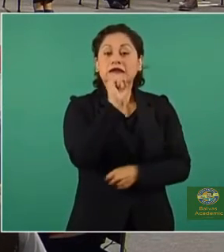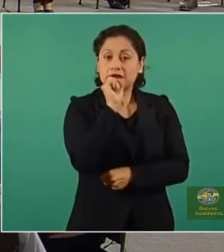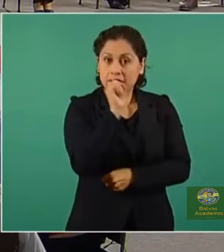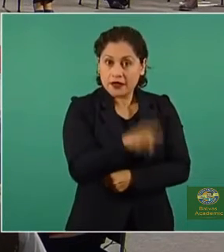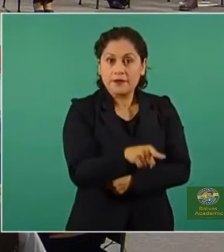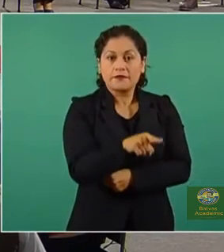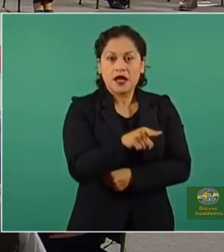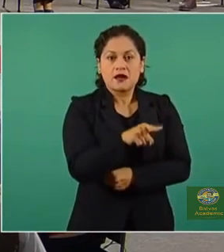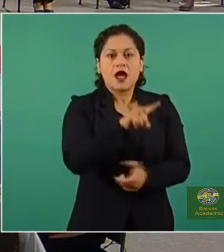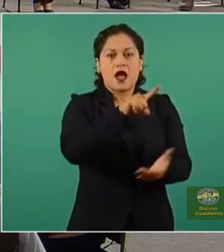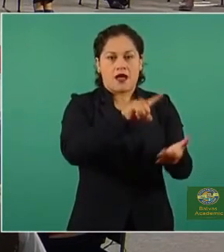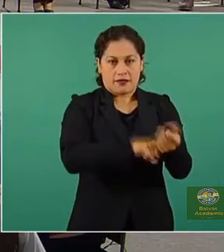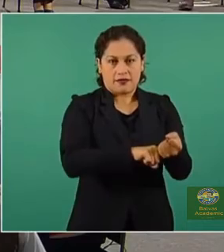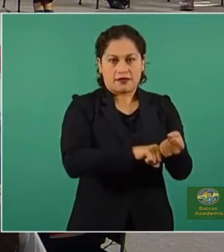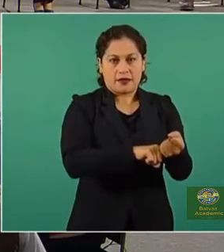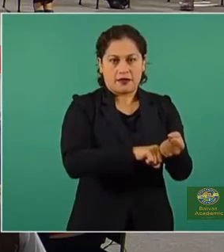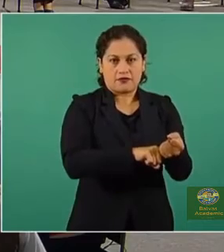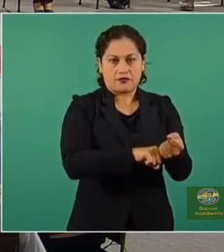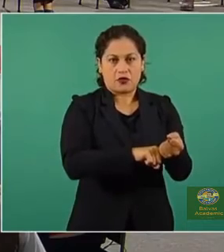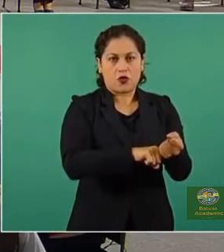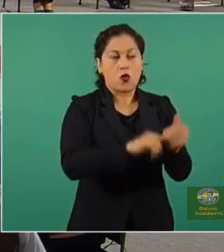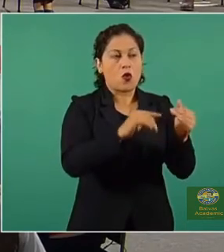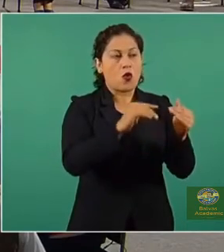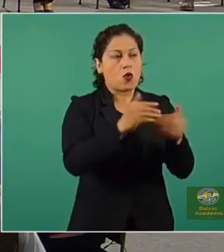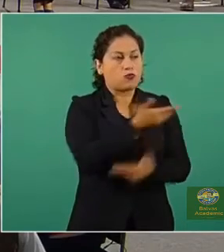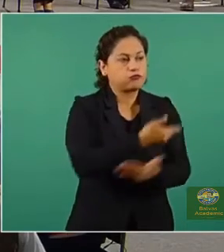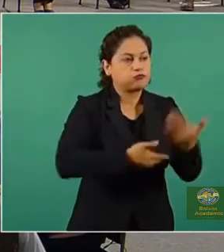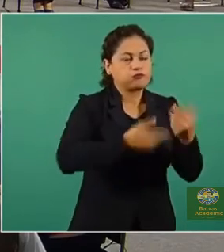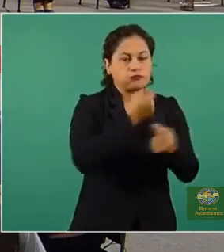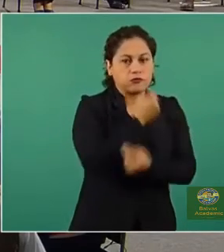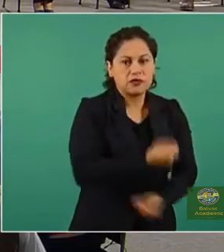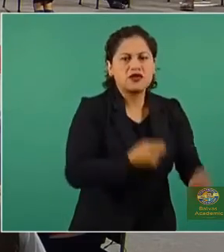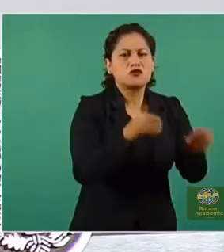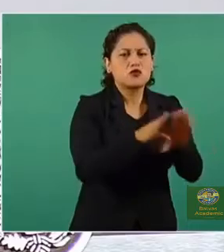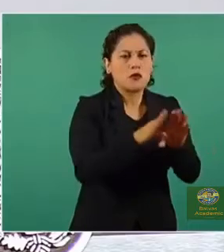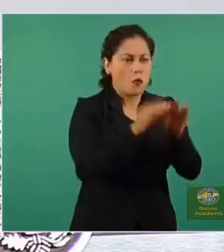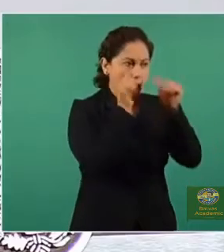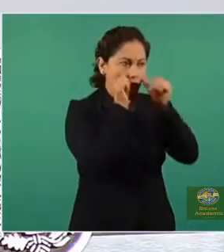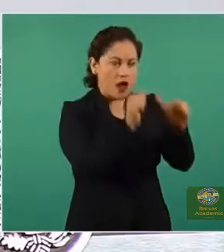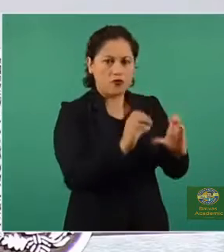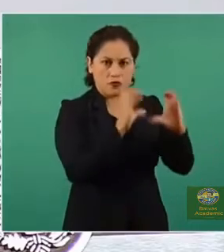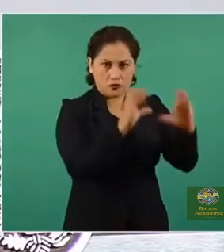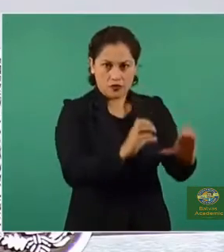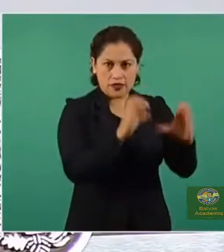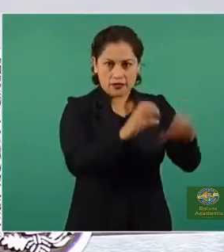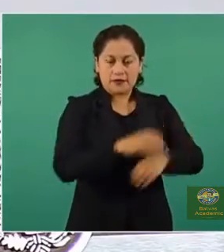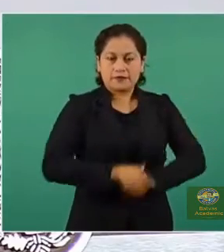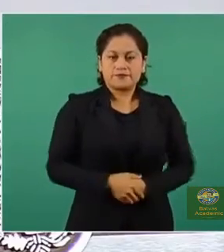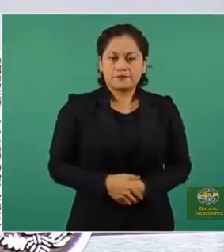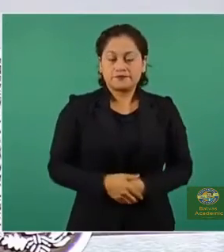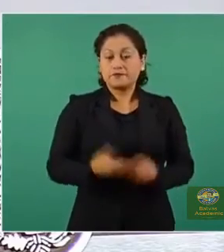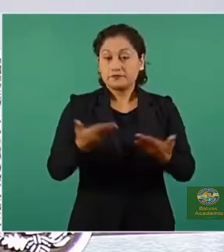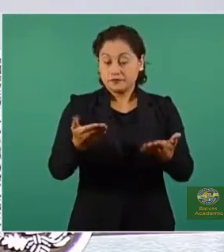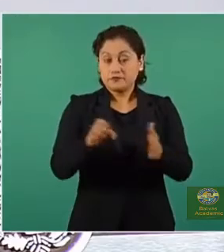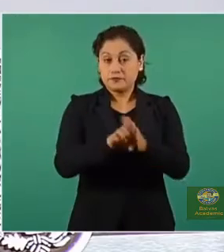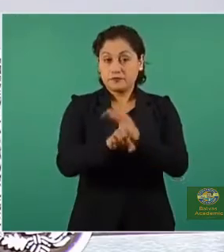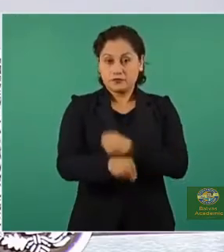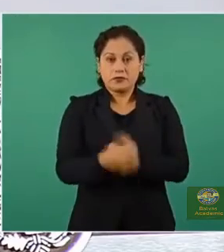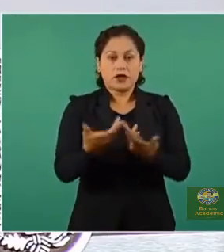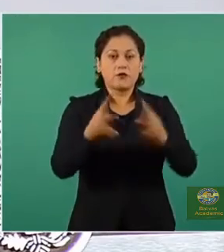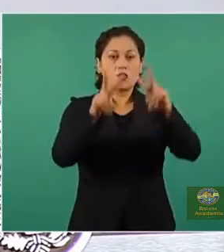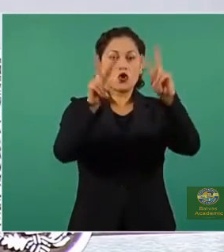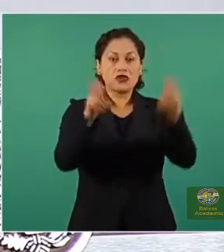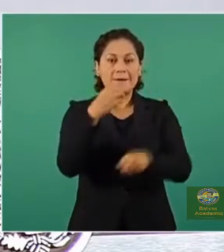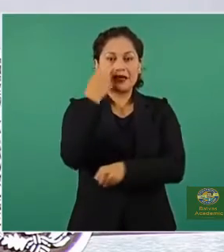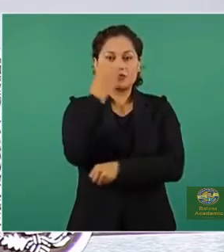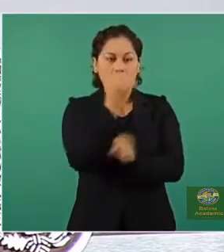las partes de convivencia de la población infantil. En ese entonces, Infancias Encerradas, relativo a la escuela, nos planteaba,